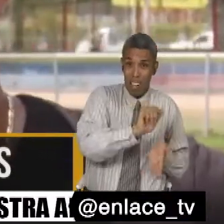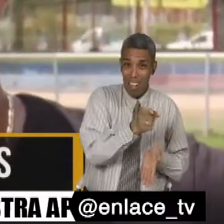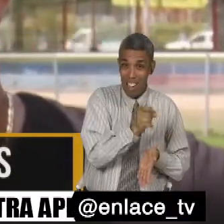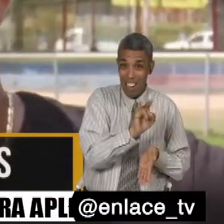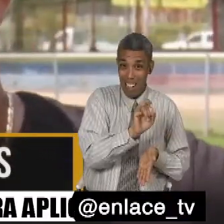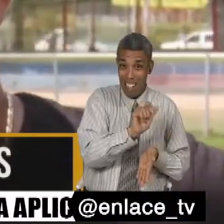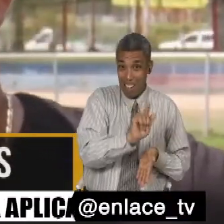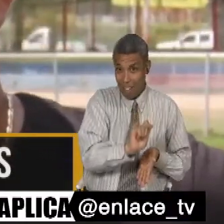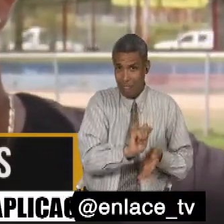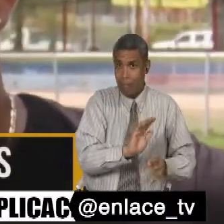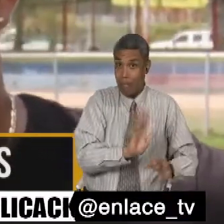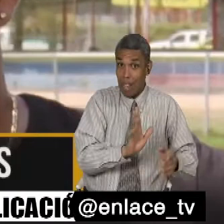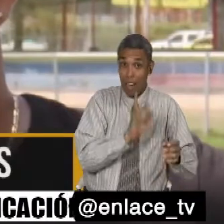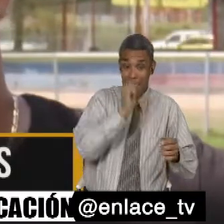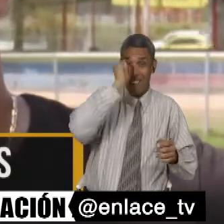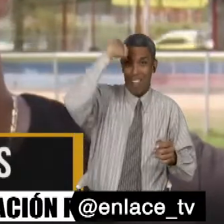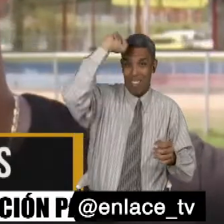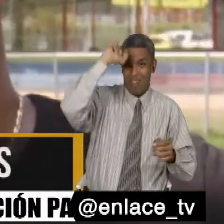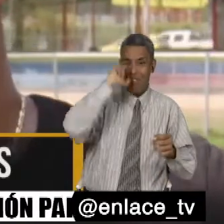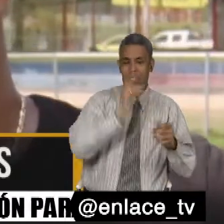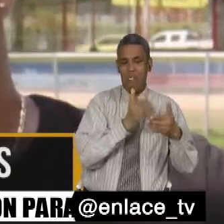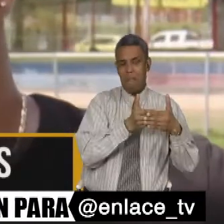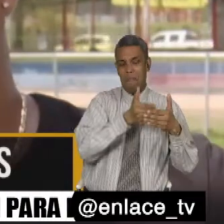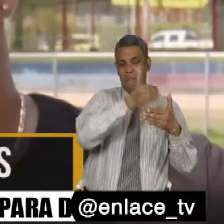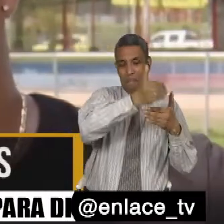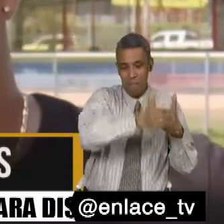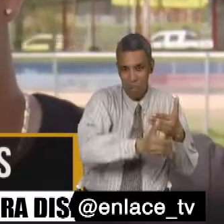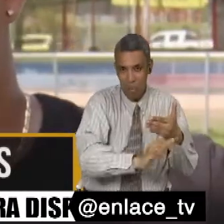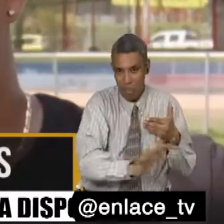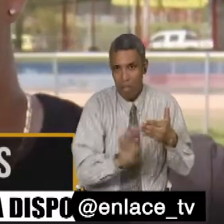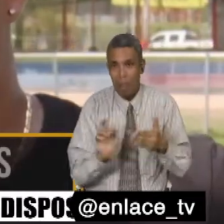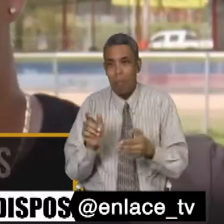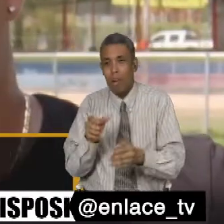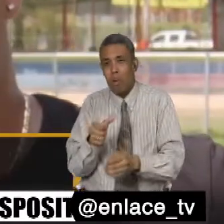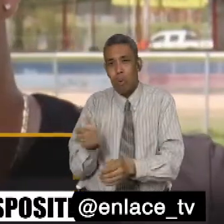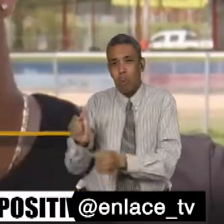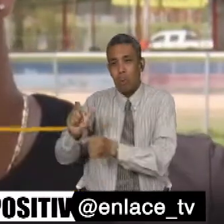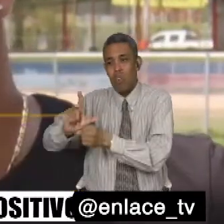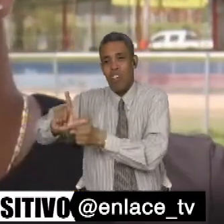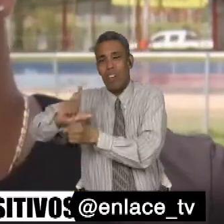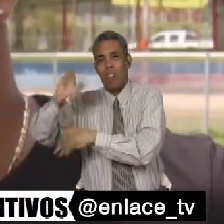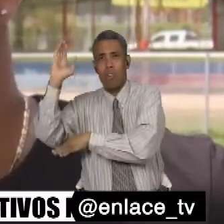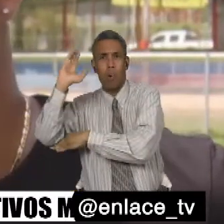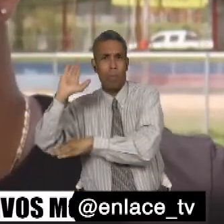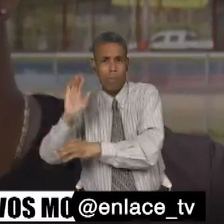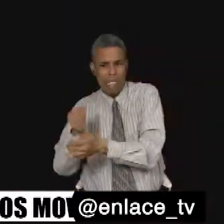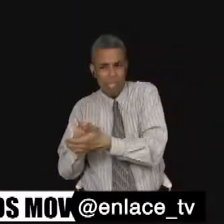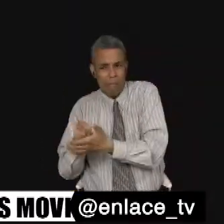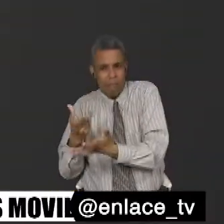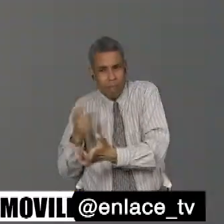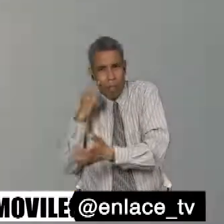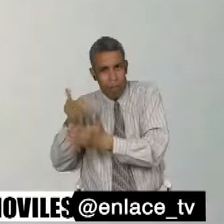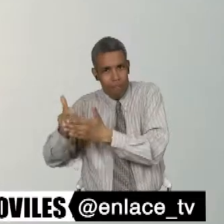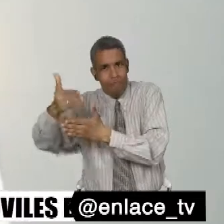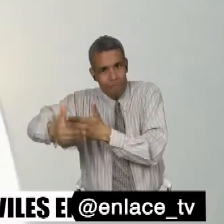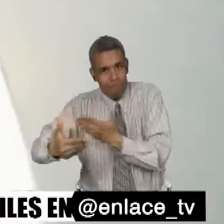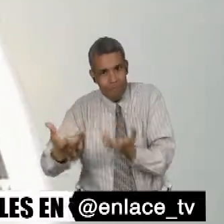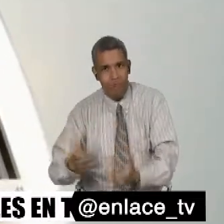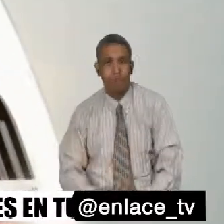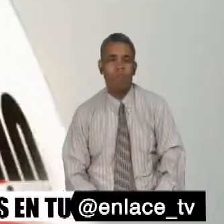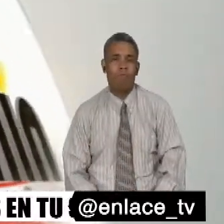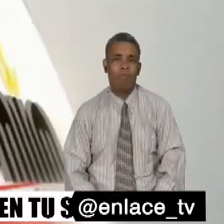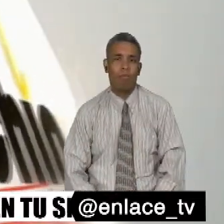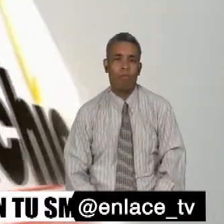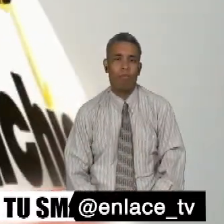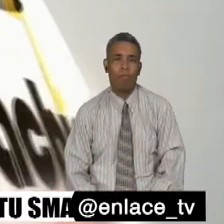bueno cada partido y cada entrenamiento uno trata de aprovechar para que el rendimiento siga subiendo y bueno hasta